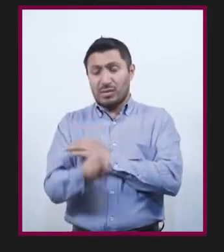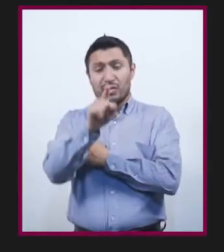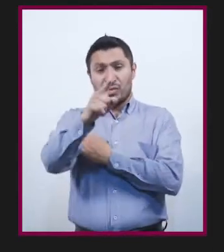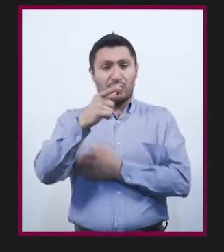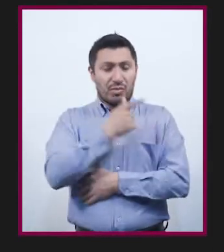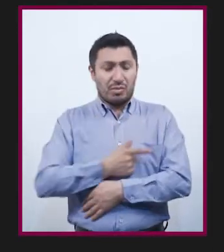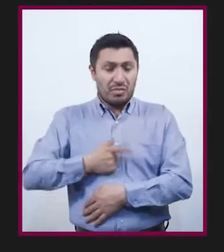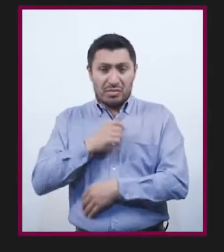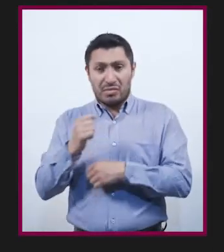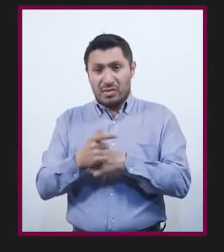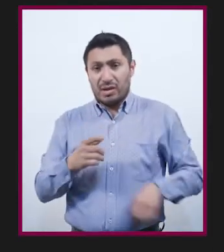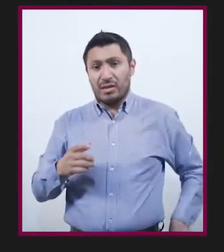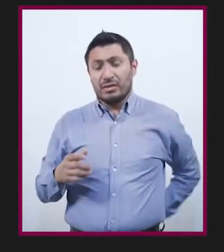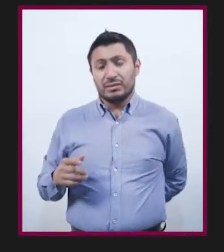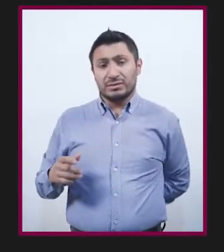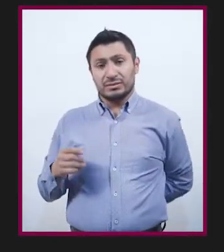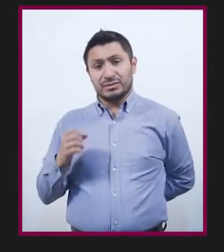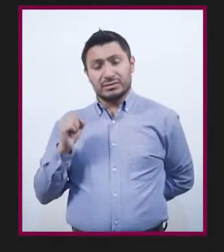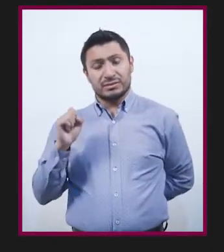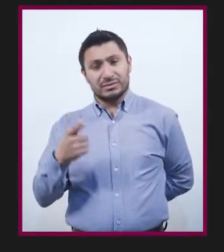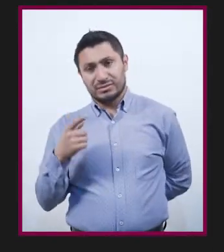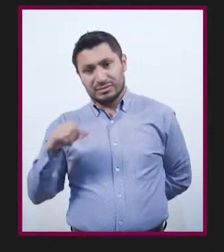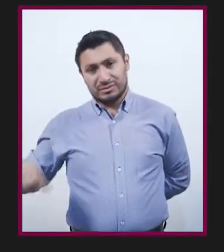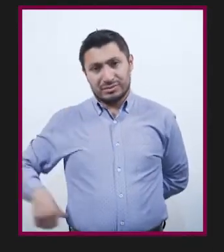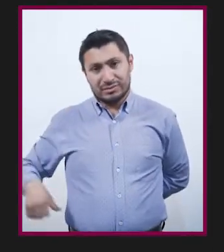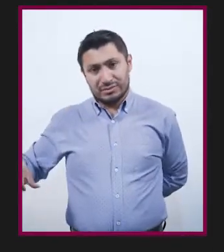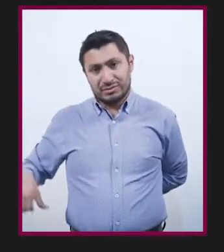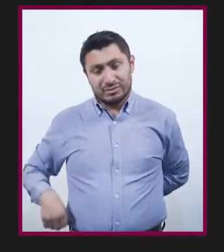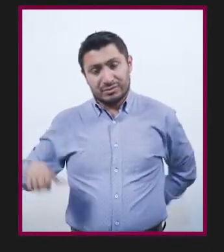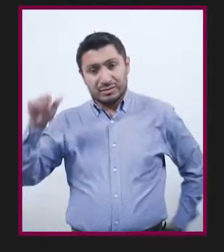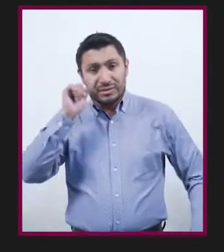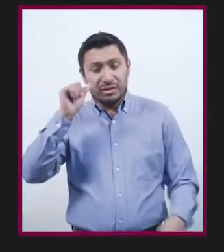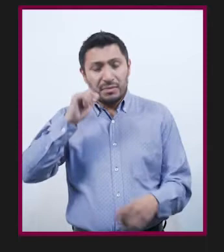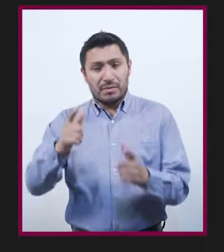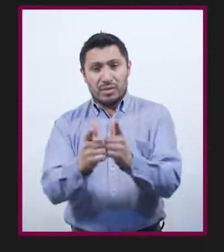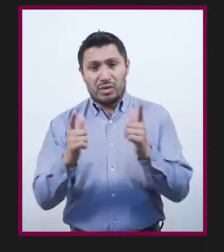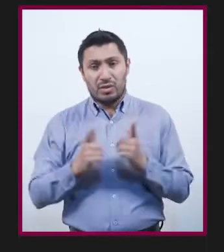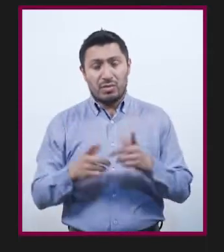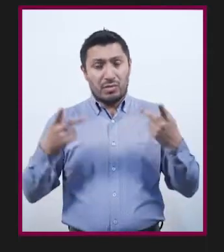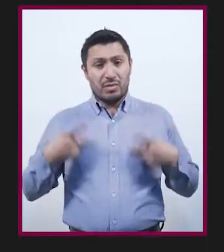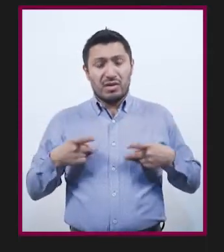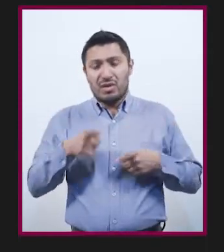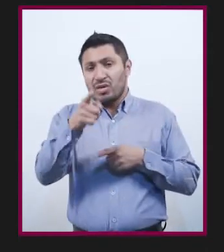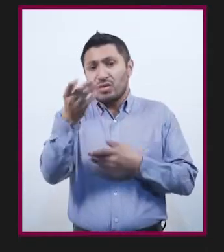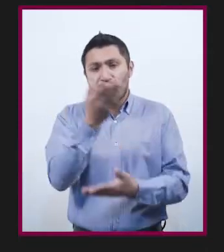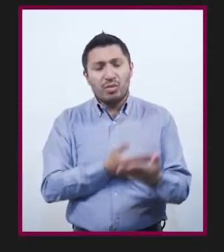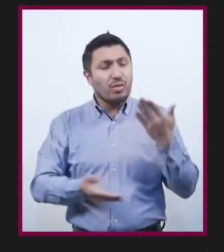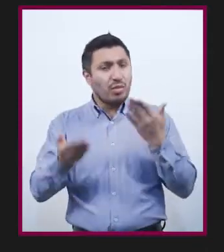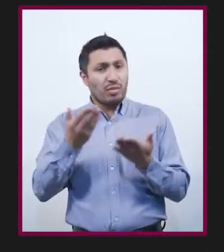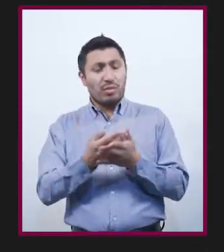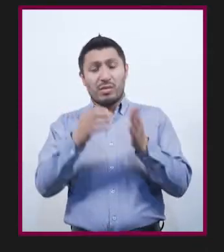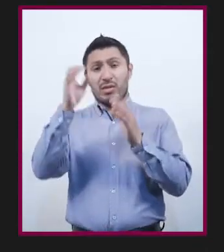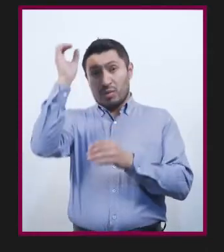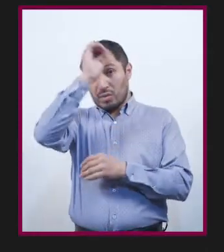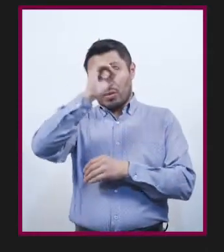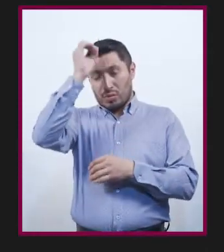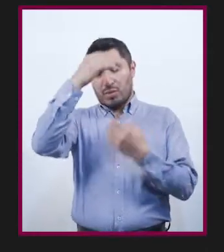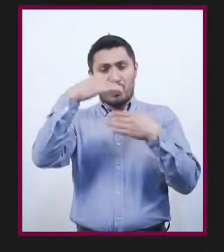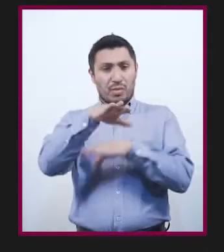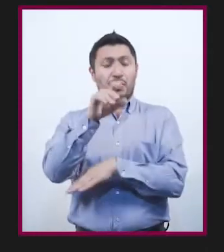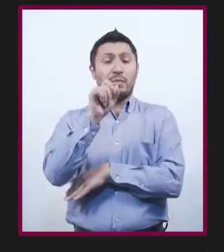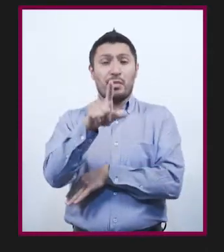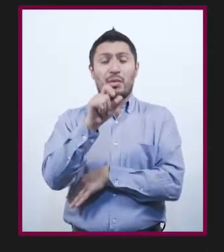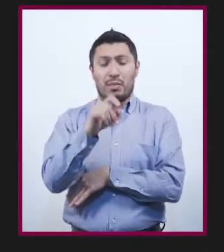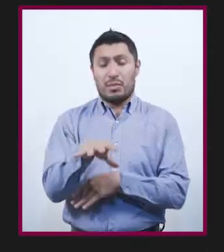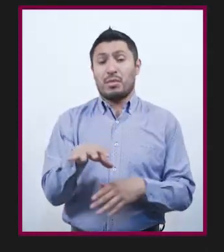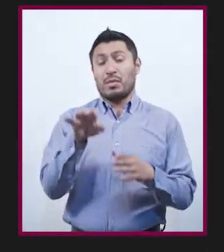que tienes por parte de las autoridades, ya sean tus padres o tus tutores. Pues yo creo que sí, porque